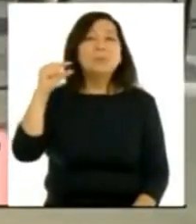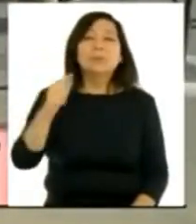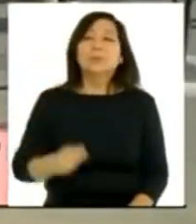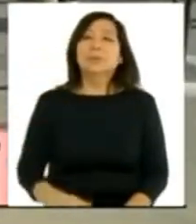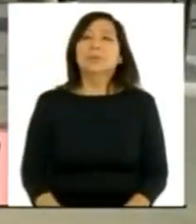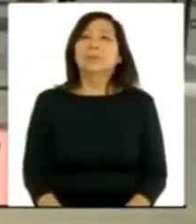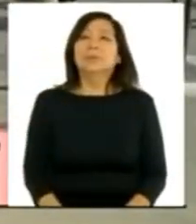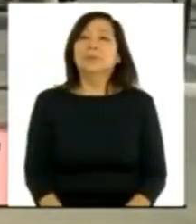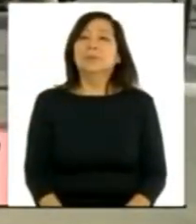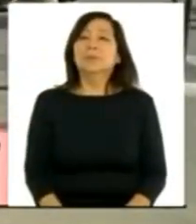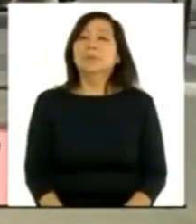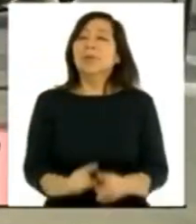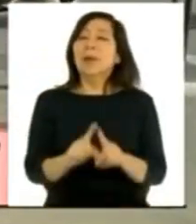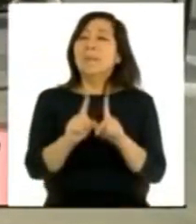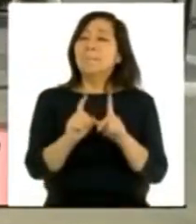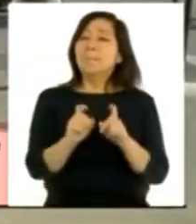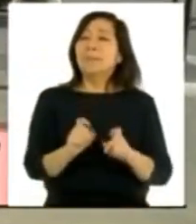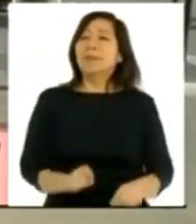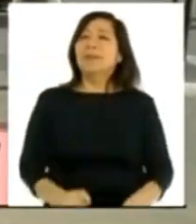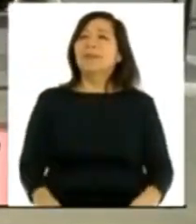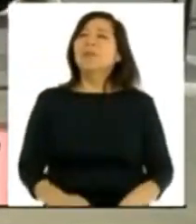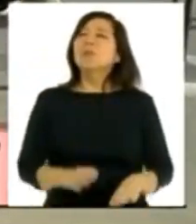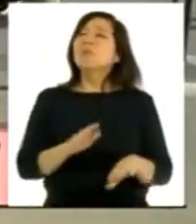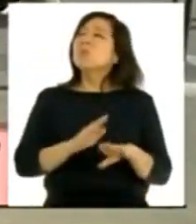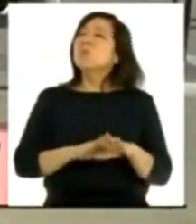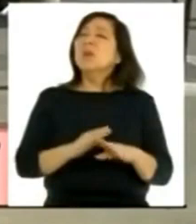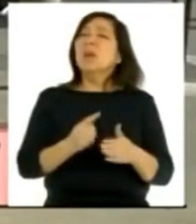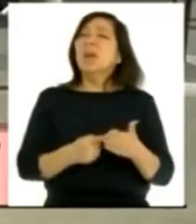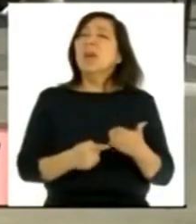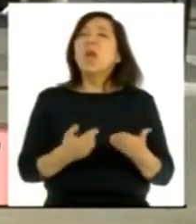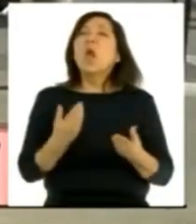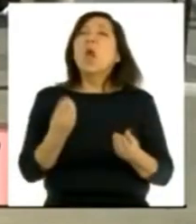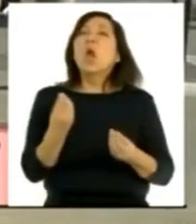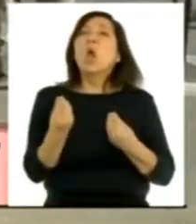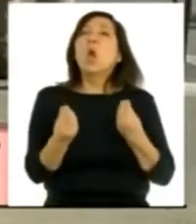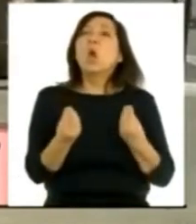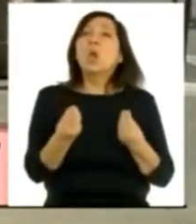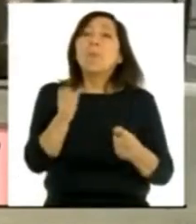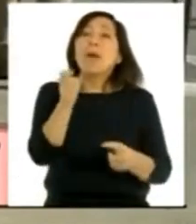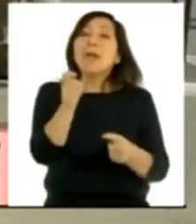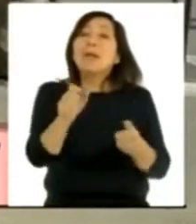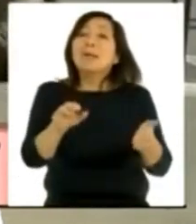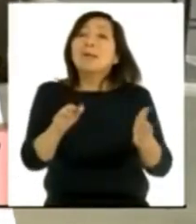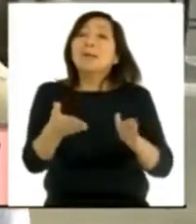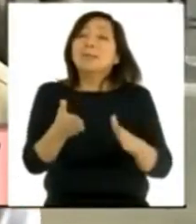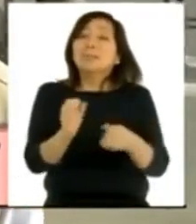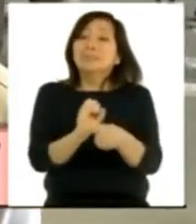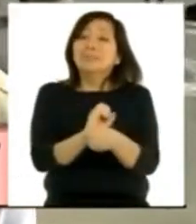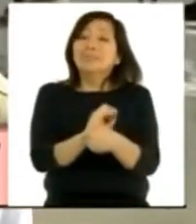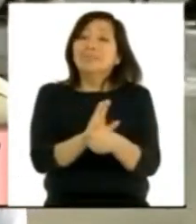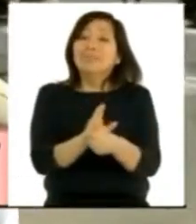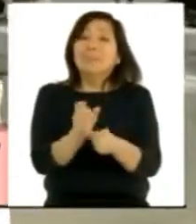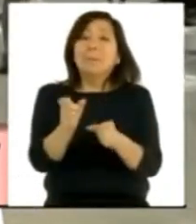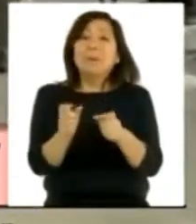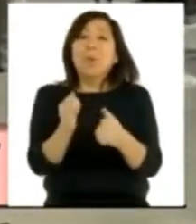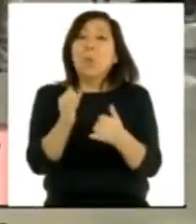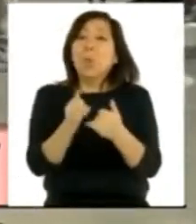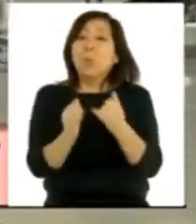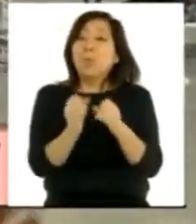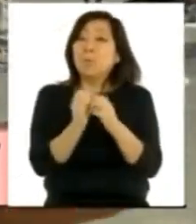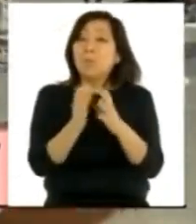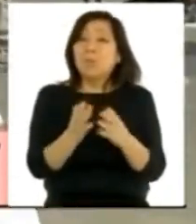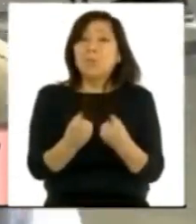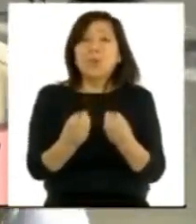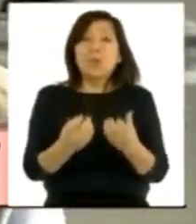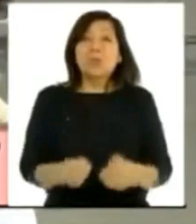La consulta que se hace al mandatario es sobre la situación de los fallecidos a causa del COVID-19 en los últimos días,